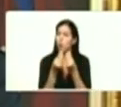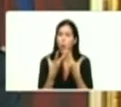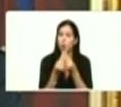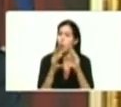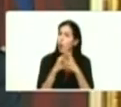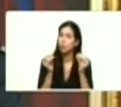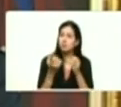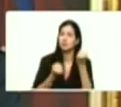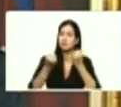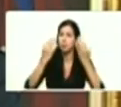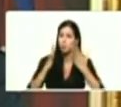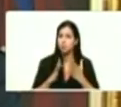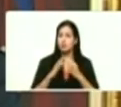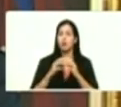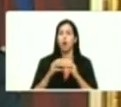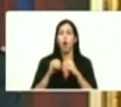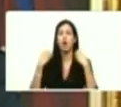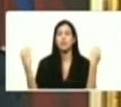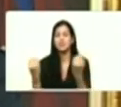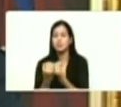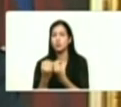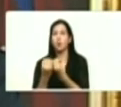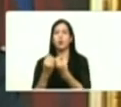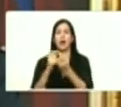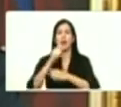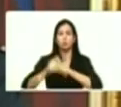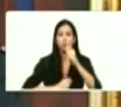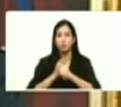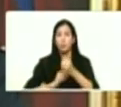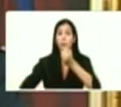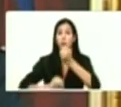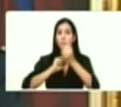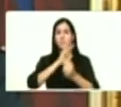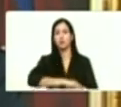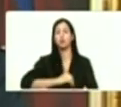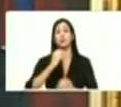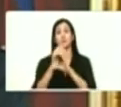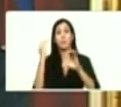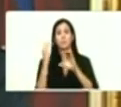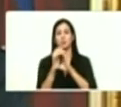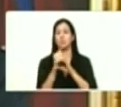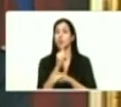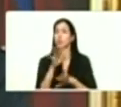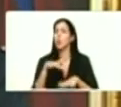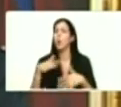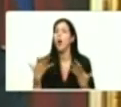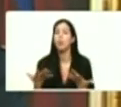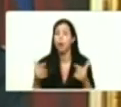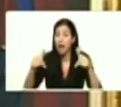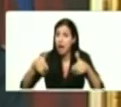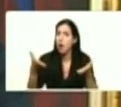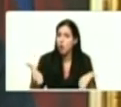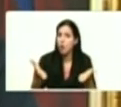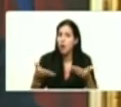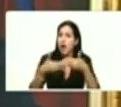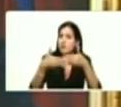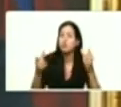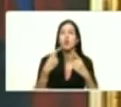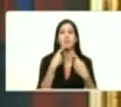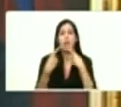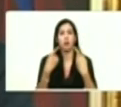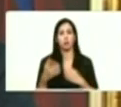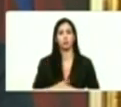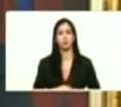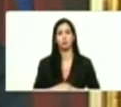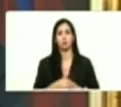y un empuje para apoyarlos con la misión transporte misión maravillosa es en este momento entonces con